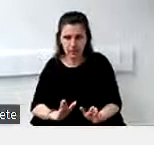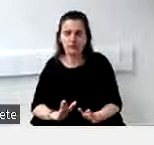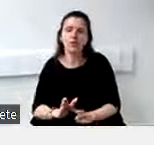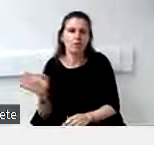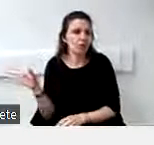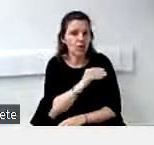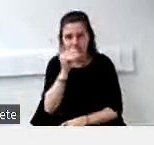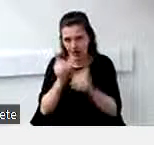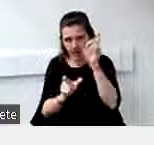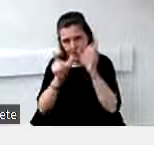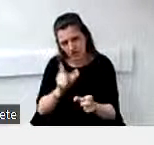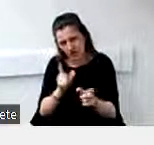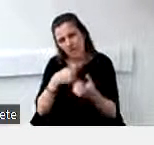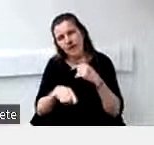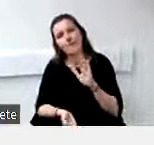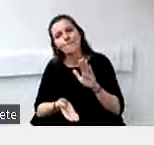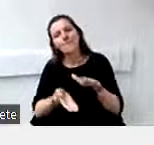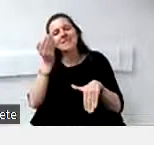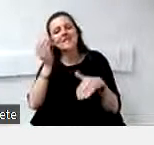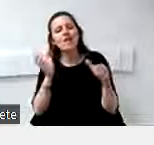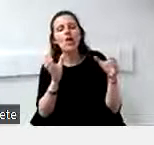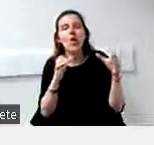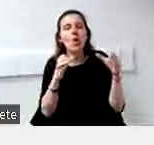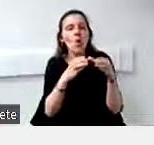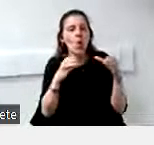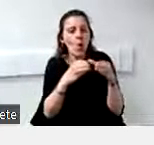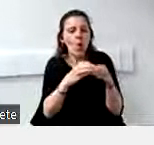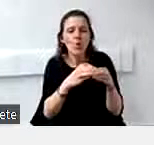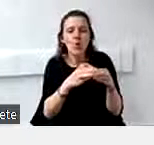particular de aquellos grupos más vulnerados en sus derechos,